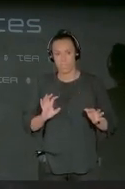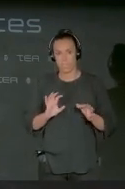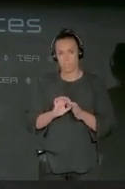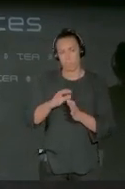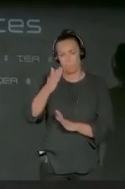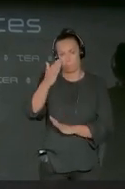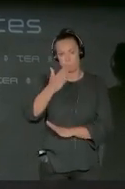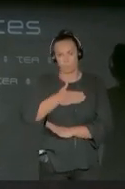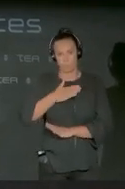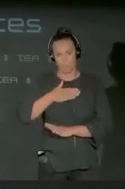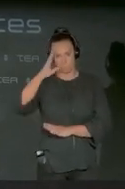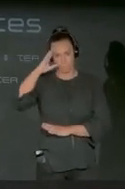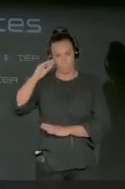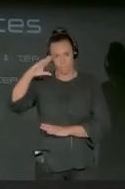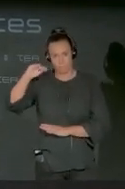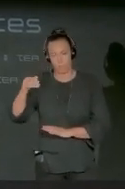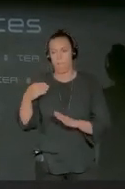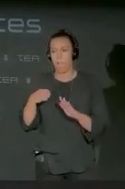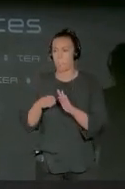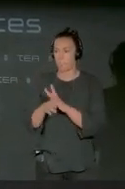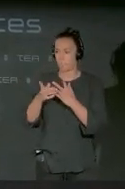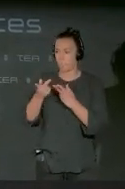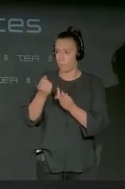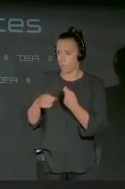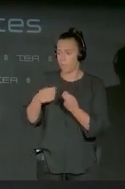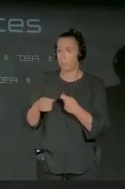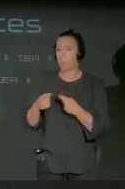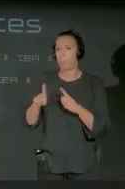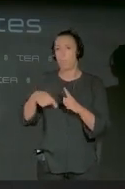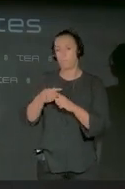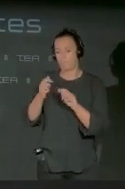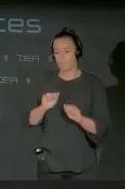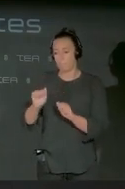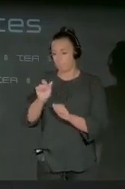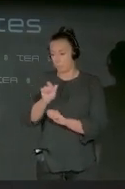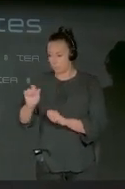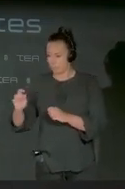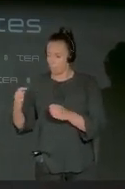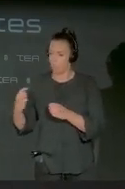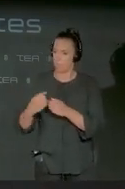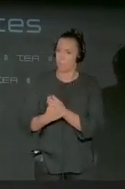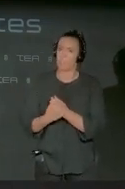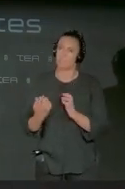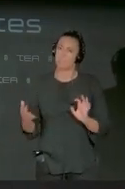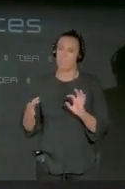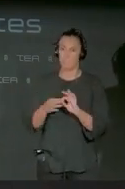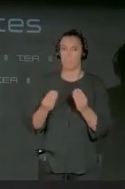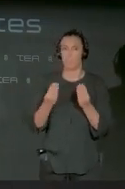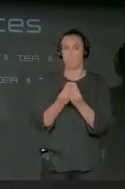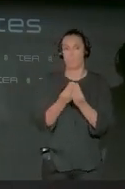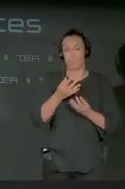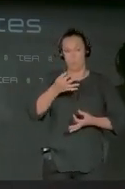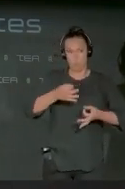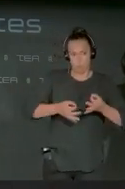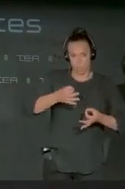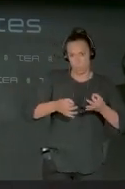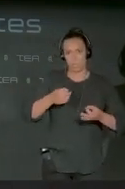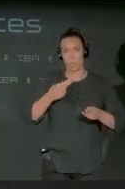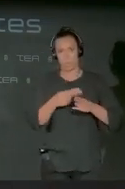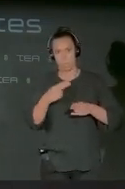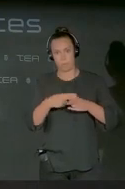intelectual, el acceso a mercados y, en particular, la defensa de sus socios en relación con las iniciativas políticas y jurídicas que se debaten a